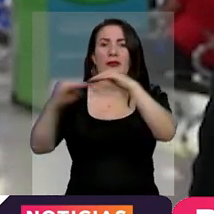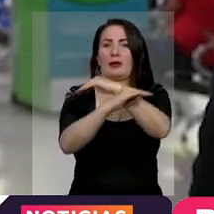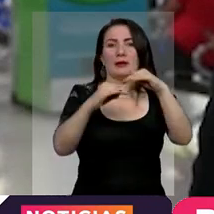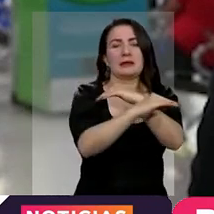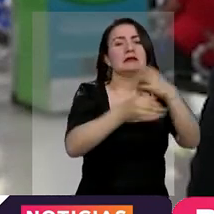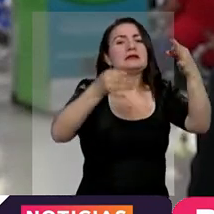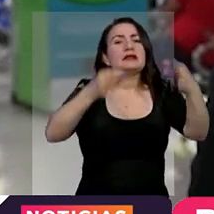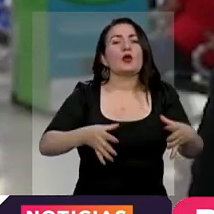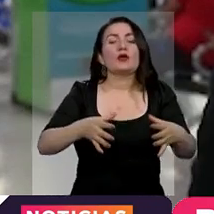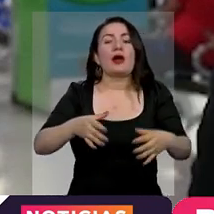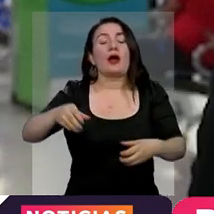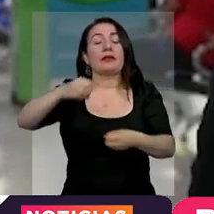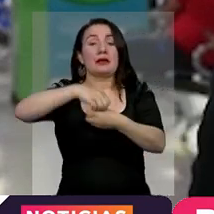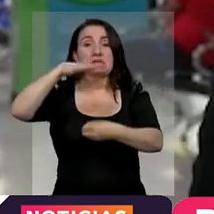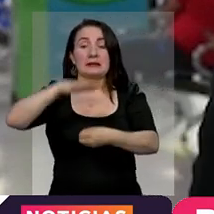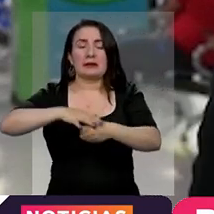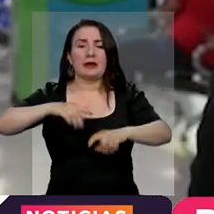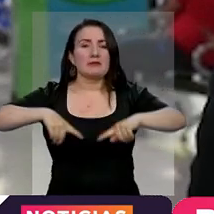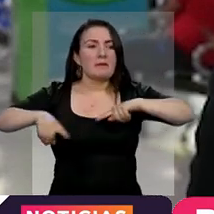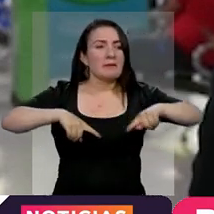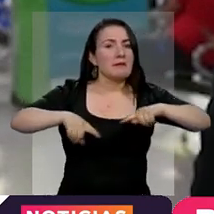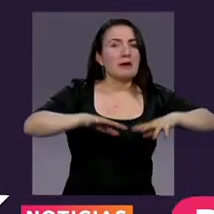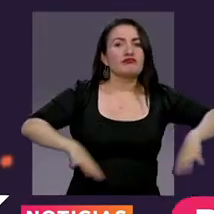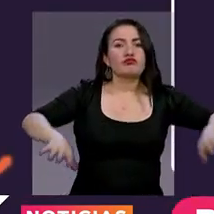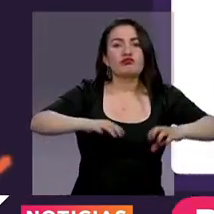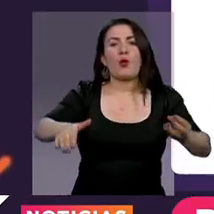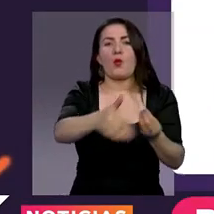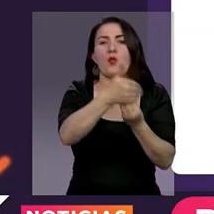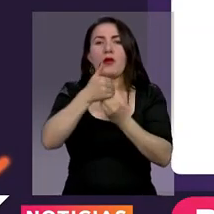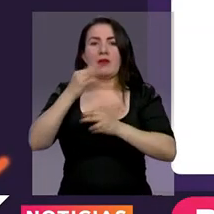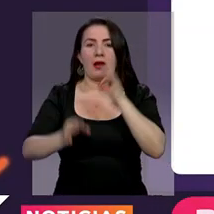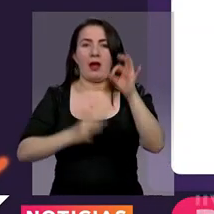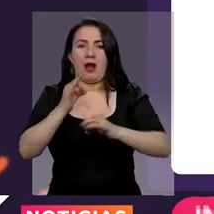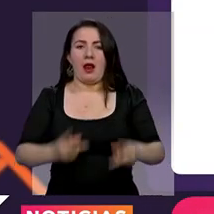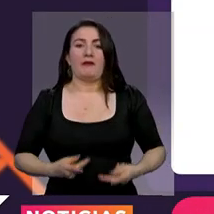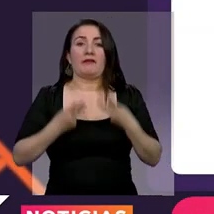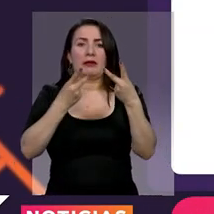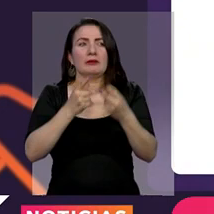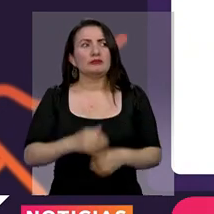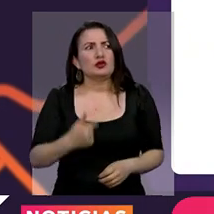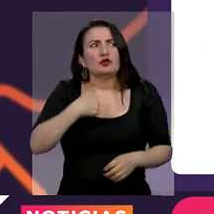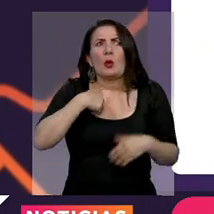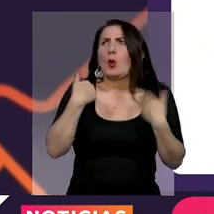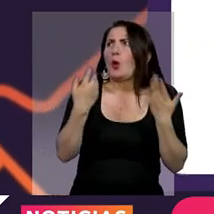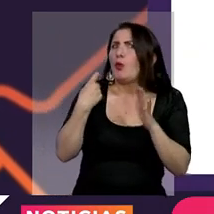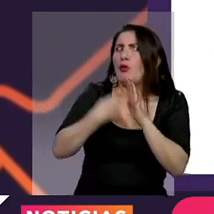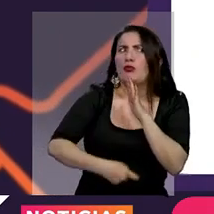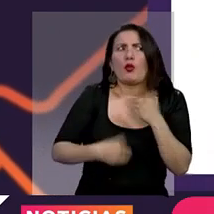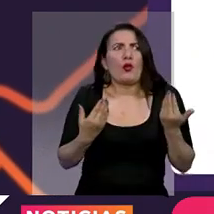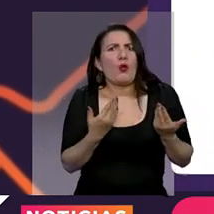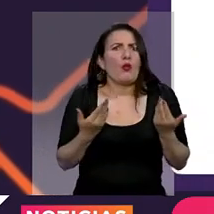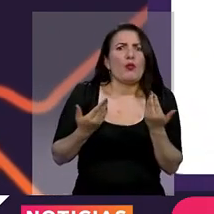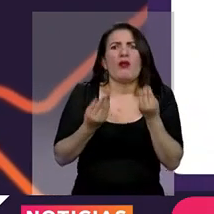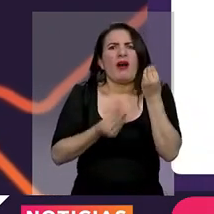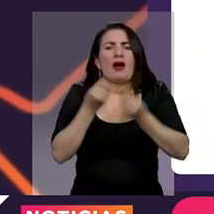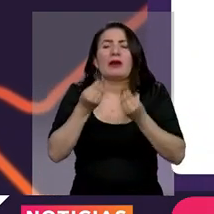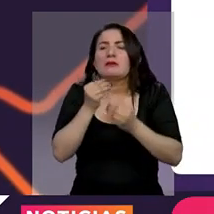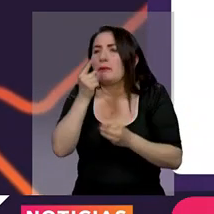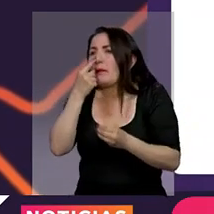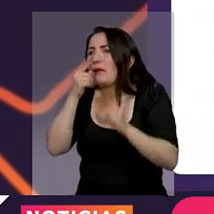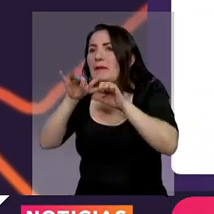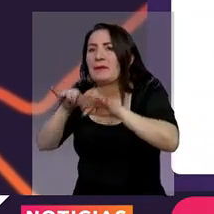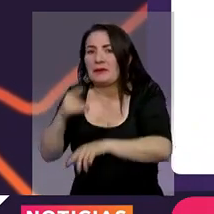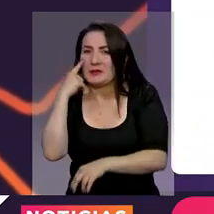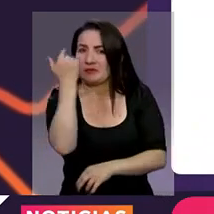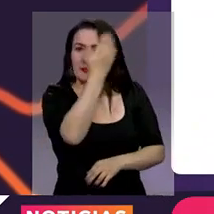administración distrital seguimos empeñados en proteger la vida. Si usted desea saber si fue embargado o cuenta con una multa de tránsito, puede acceder